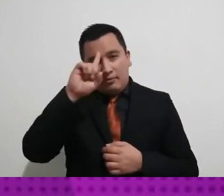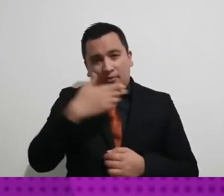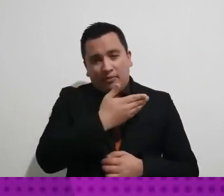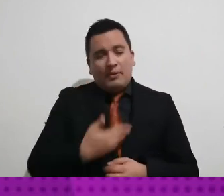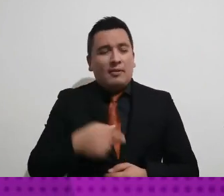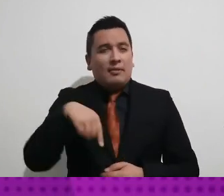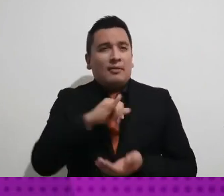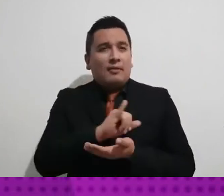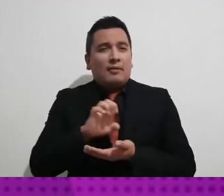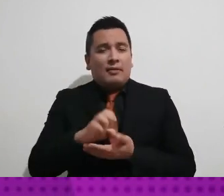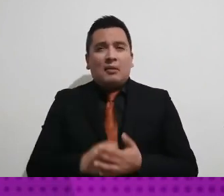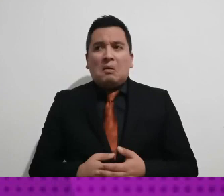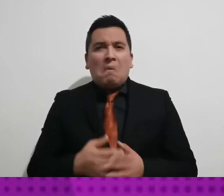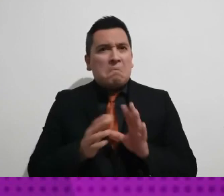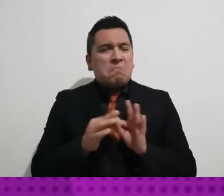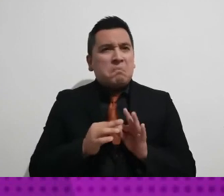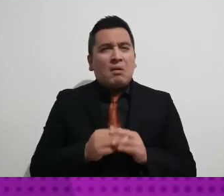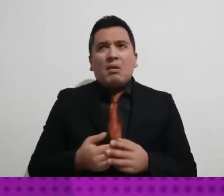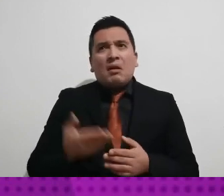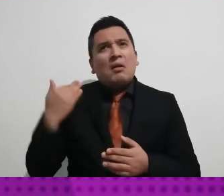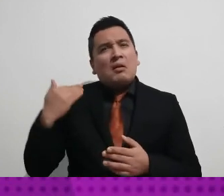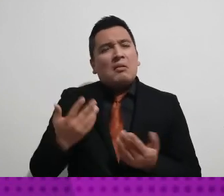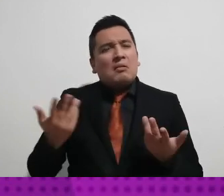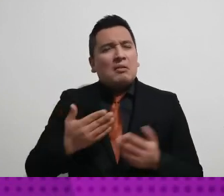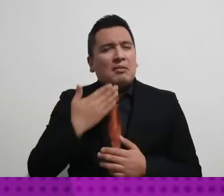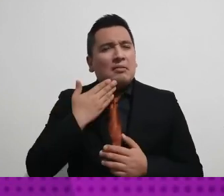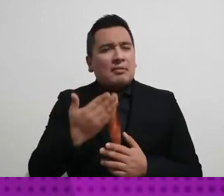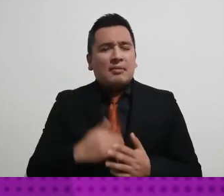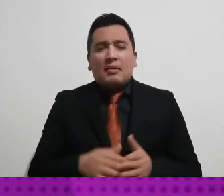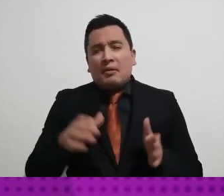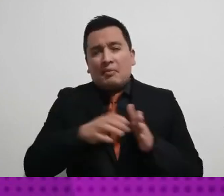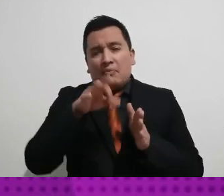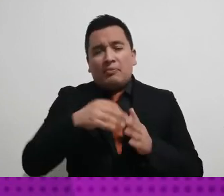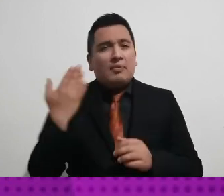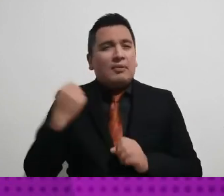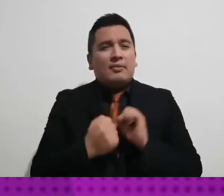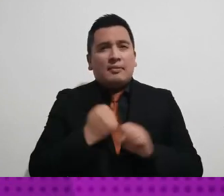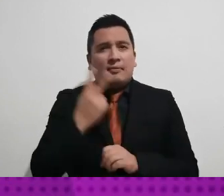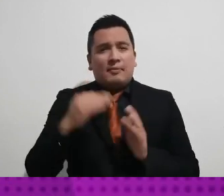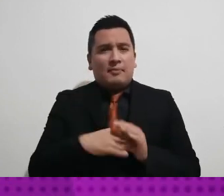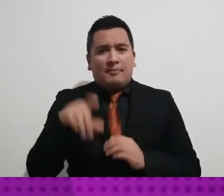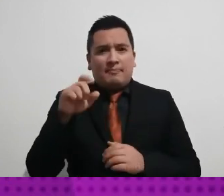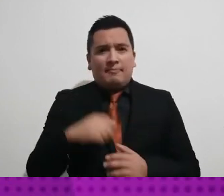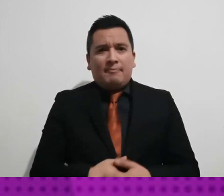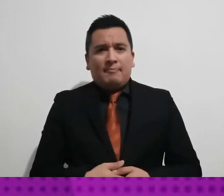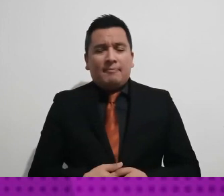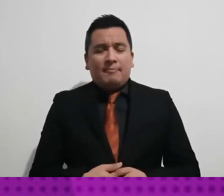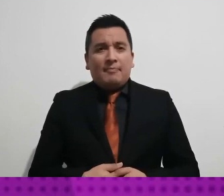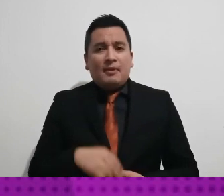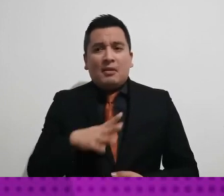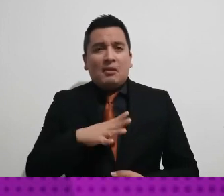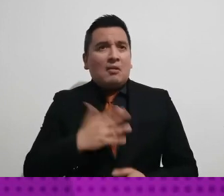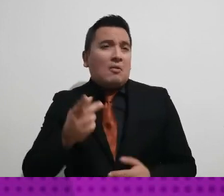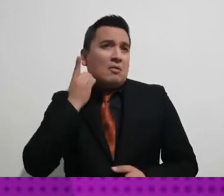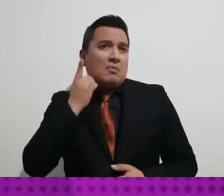del Instituto Electoral de Coahuila, haciendo un balance de los buenos resultados que se tuvieron en la elección del 2020, del 2020,